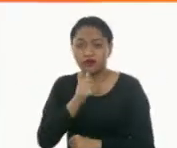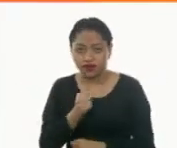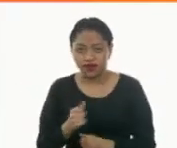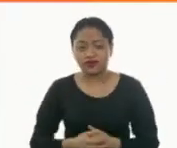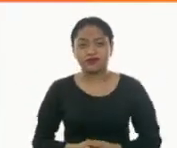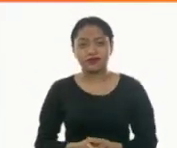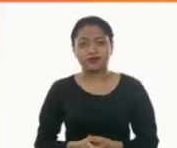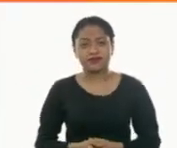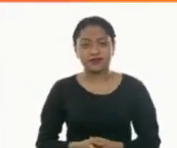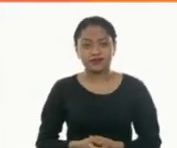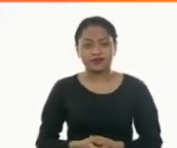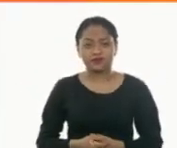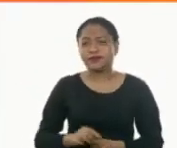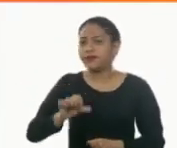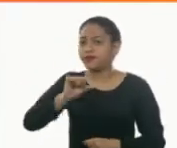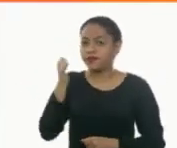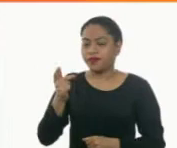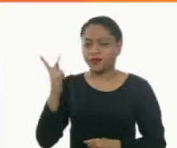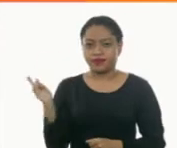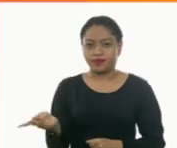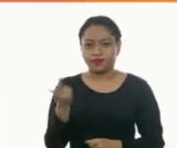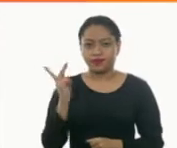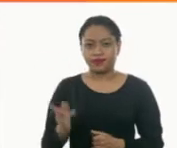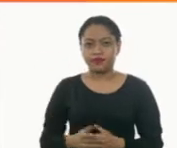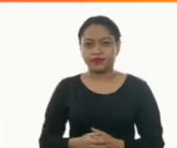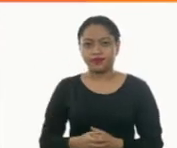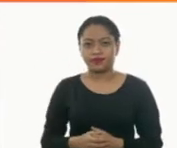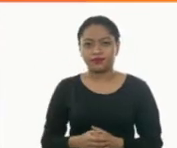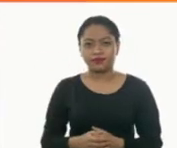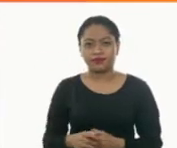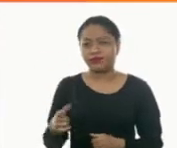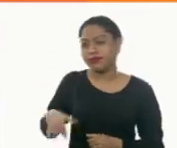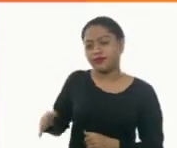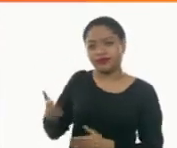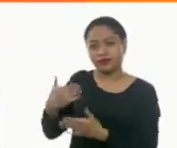Una pregunta más, y me voy a regresar, yo creo mucho.